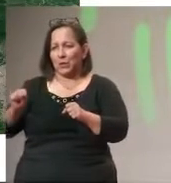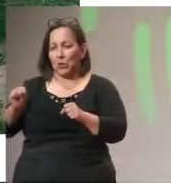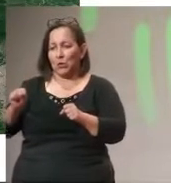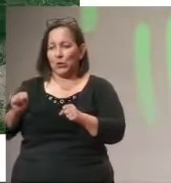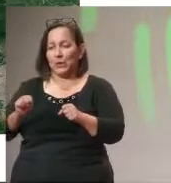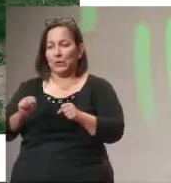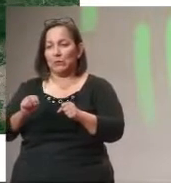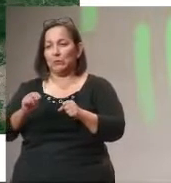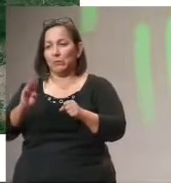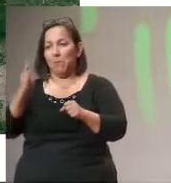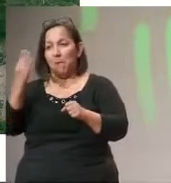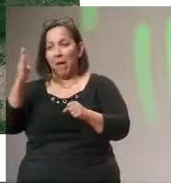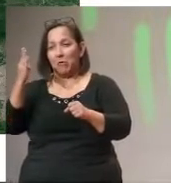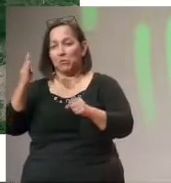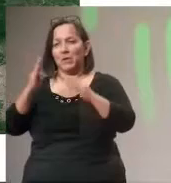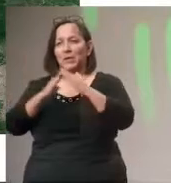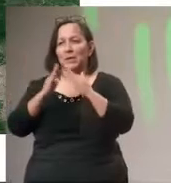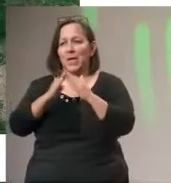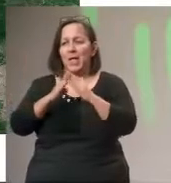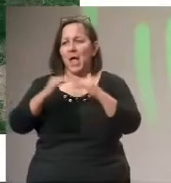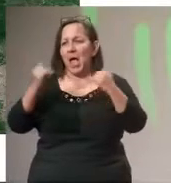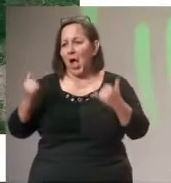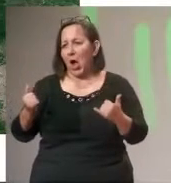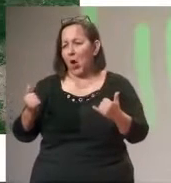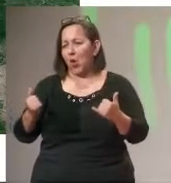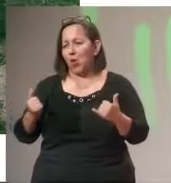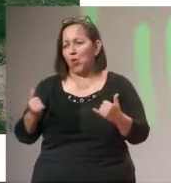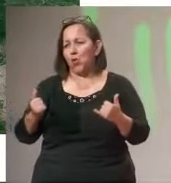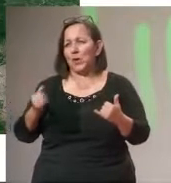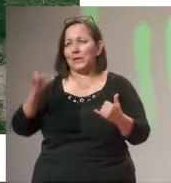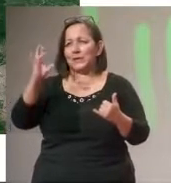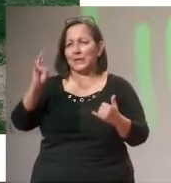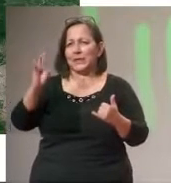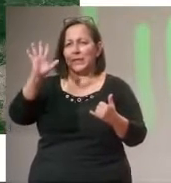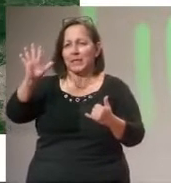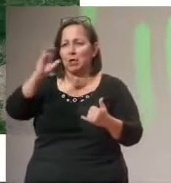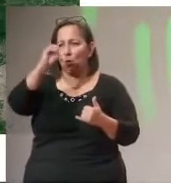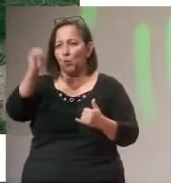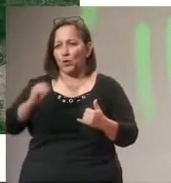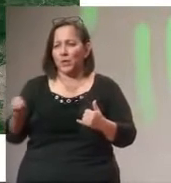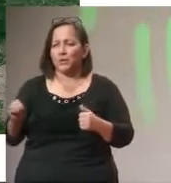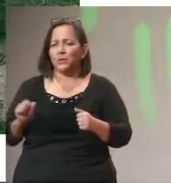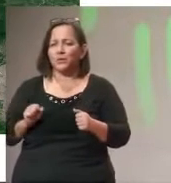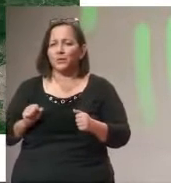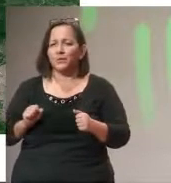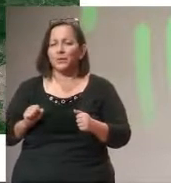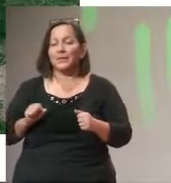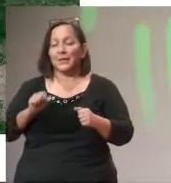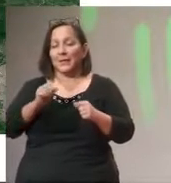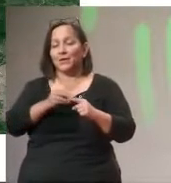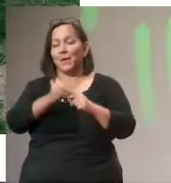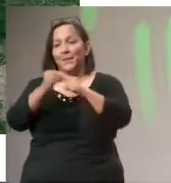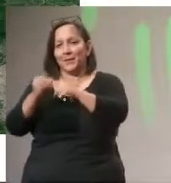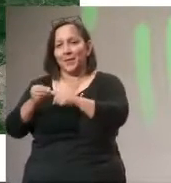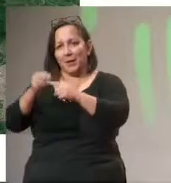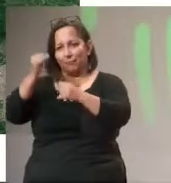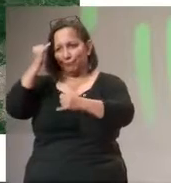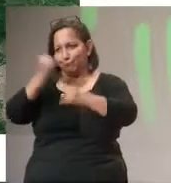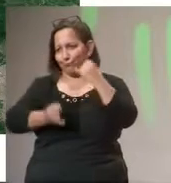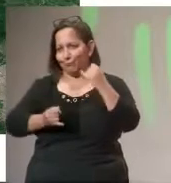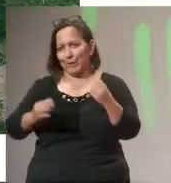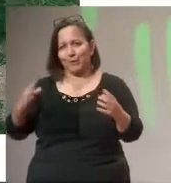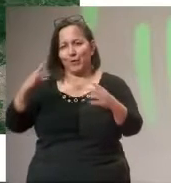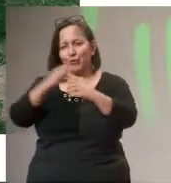del 25% a tener ahora una contribución de nitrógeno séptico del 75%. Esa es la principal conclusión. Entonces